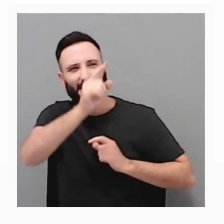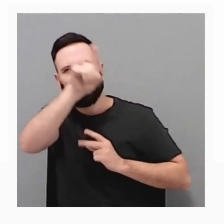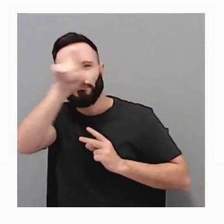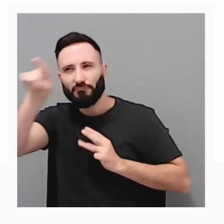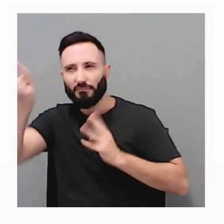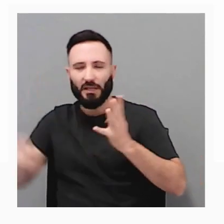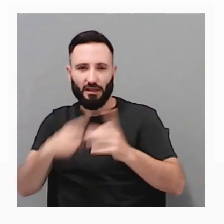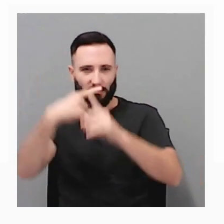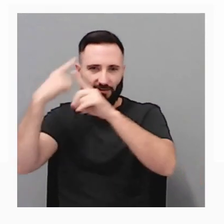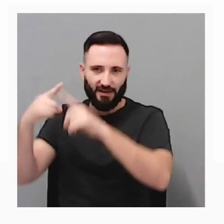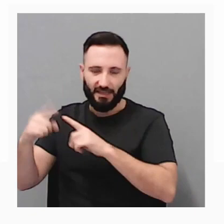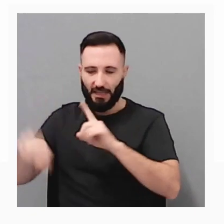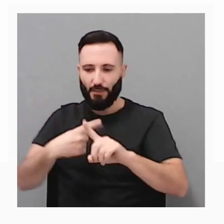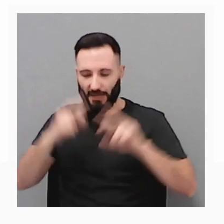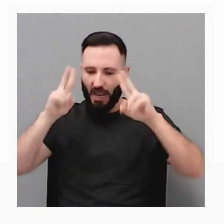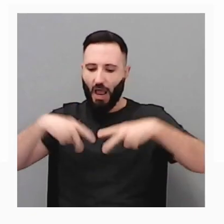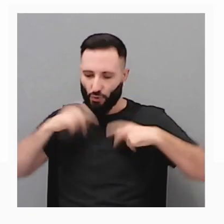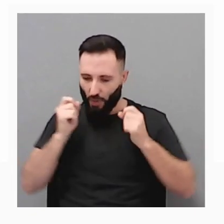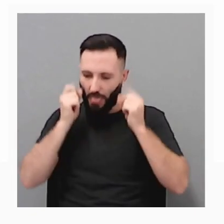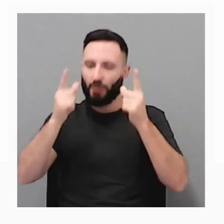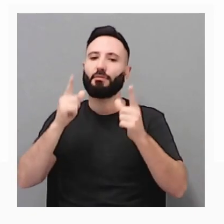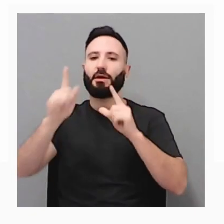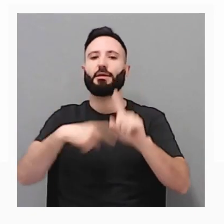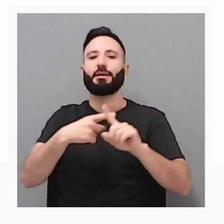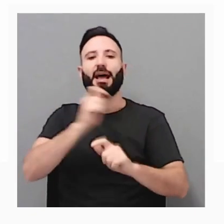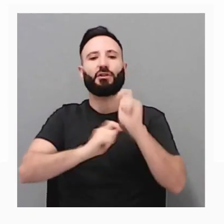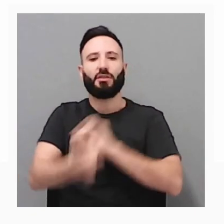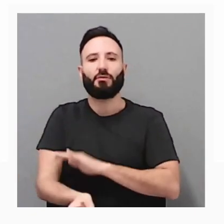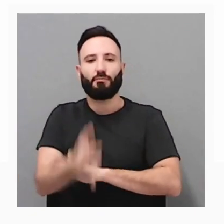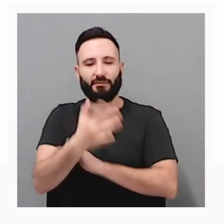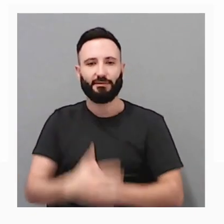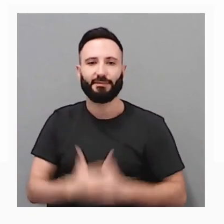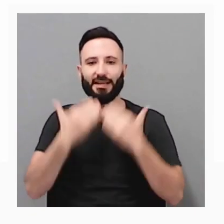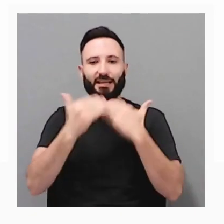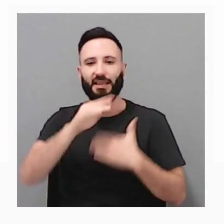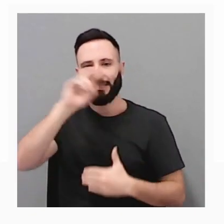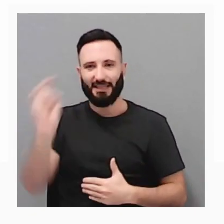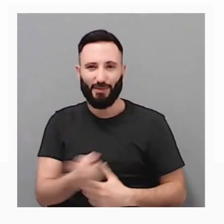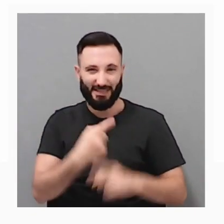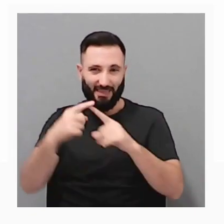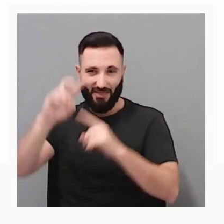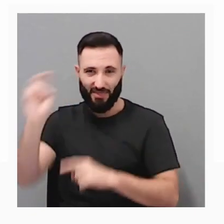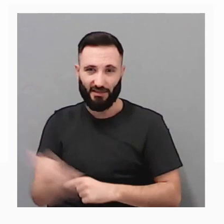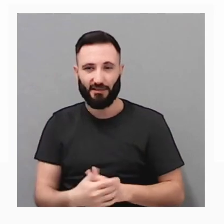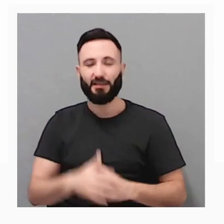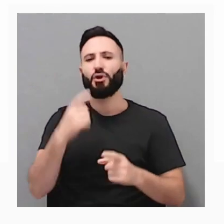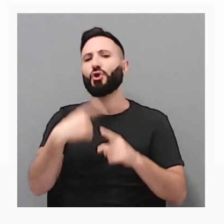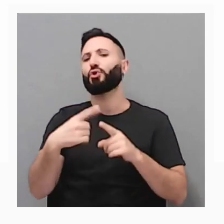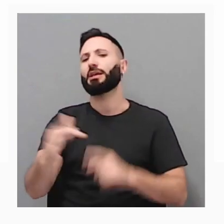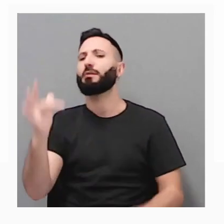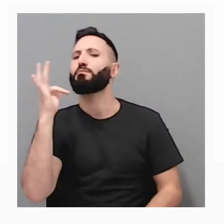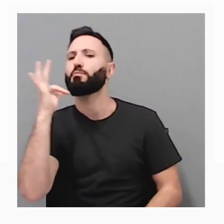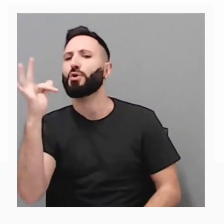autodescubrirnos y crear espacios de aprendizaje, ¿no? A partir de la diversidad. ¿Cuáles son las ventajas de